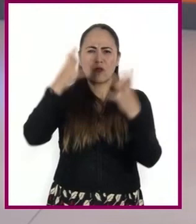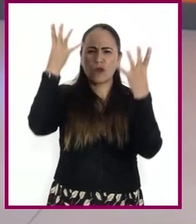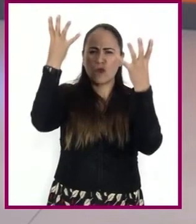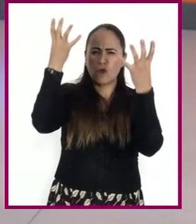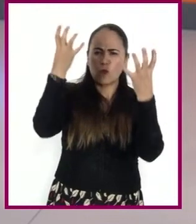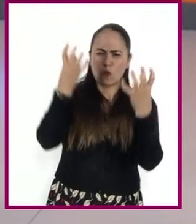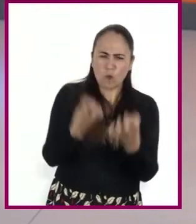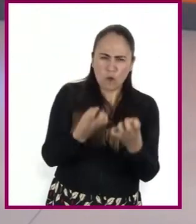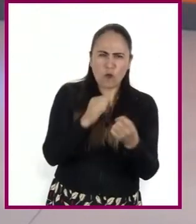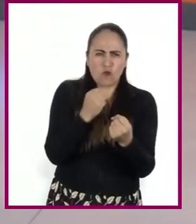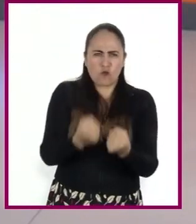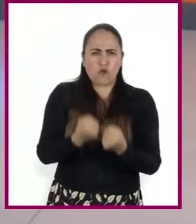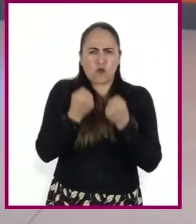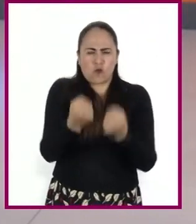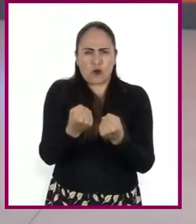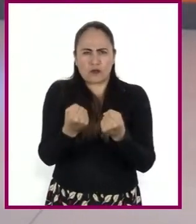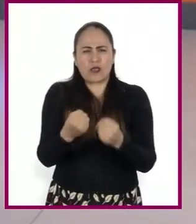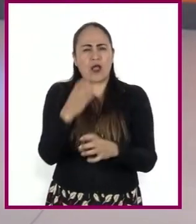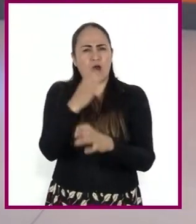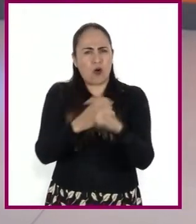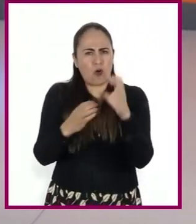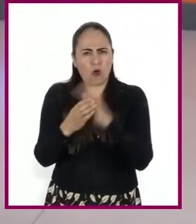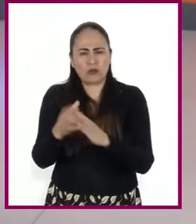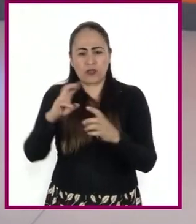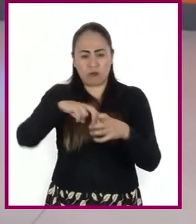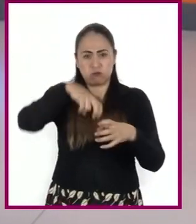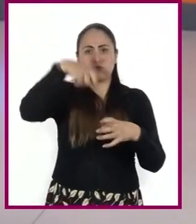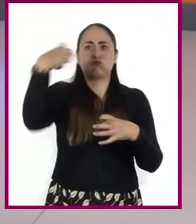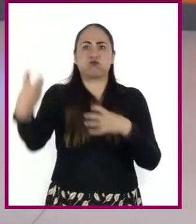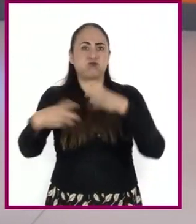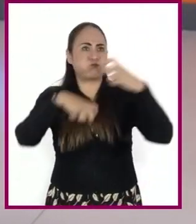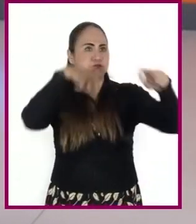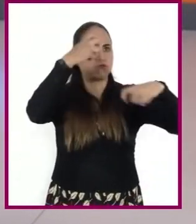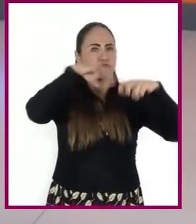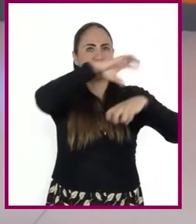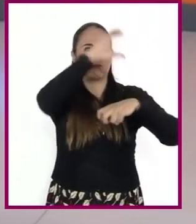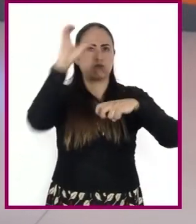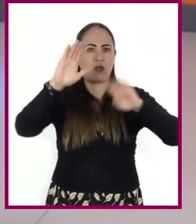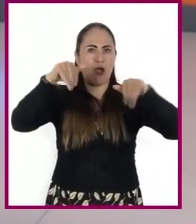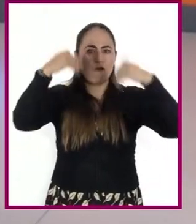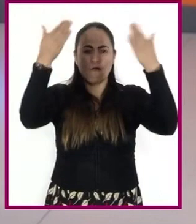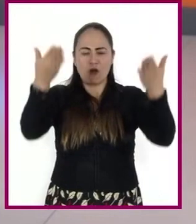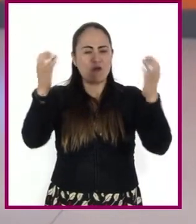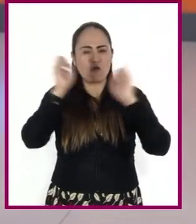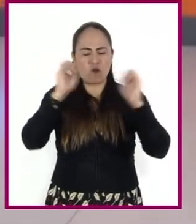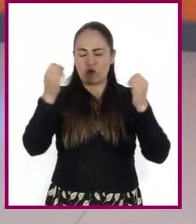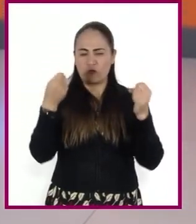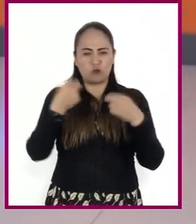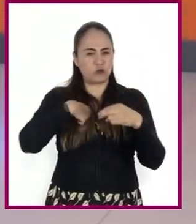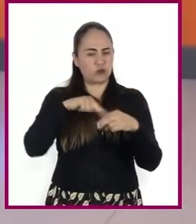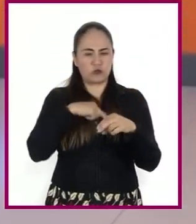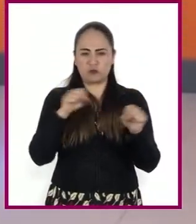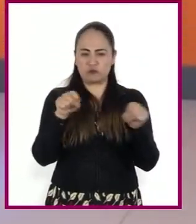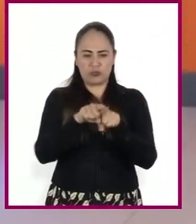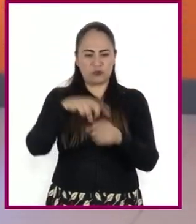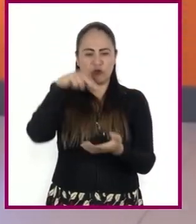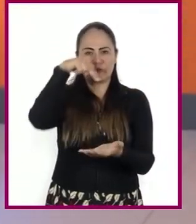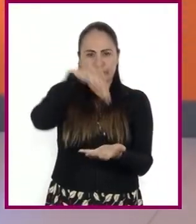que es la fuerza que permite que los objetos no salgan volando hacia el espacio, incluyéndonos. Así